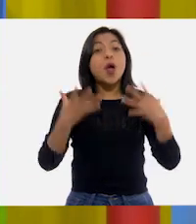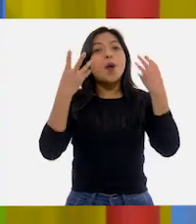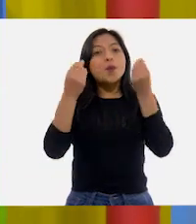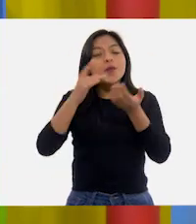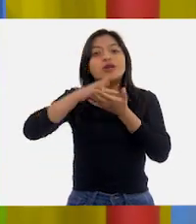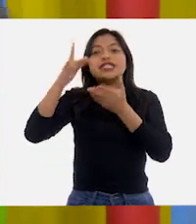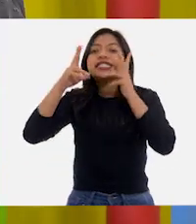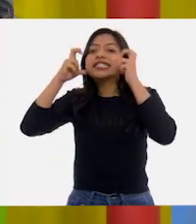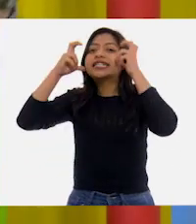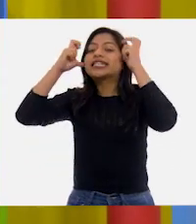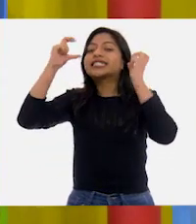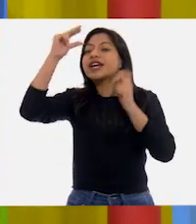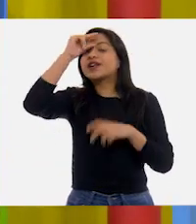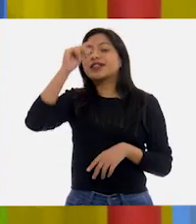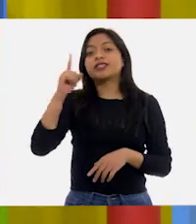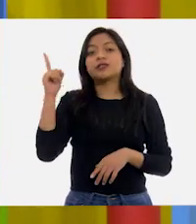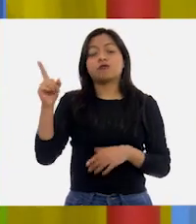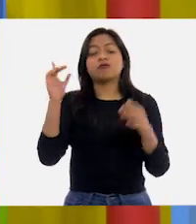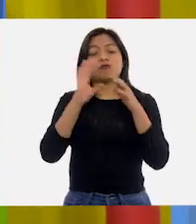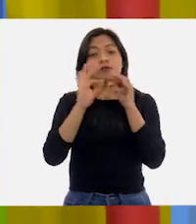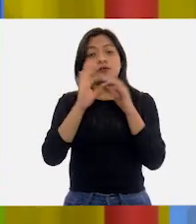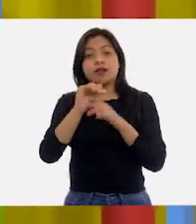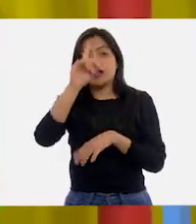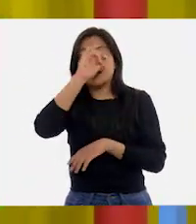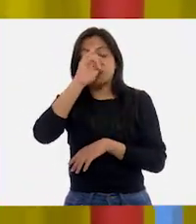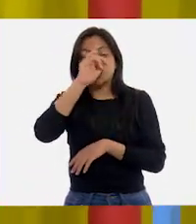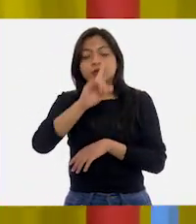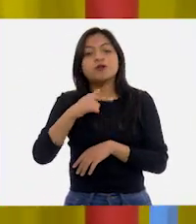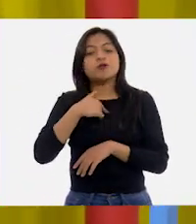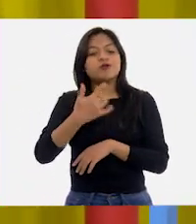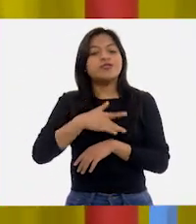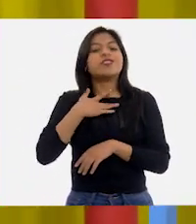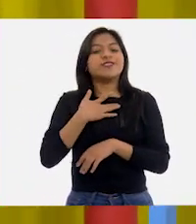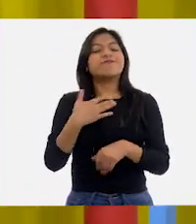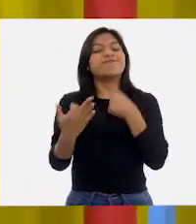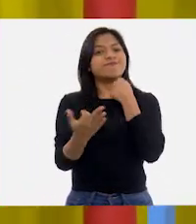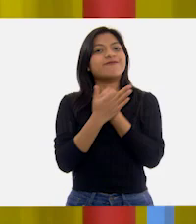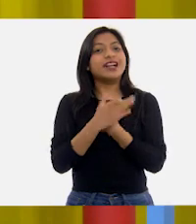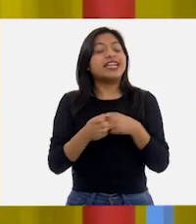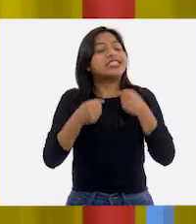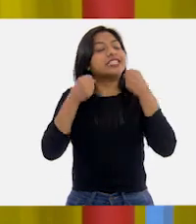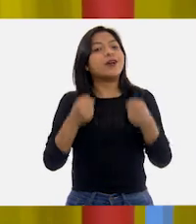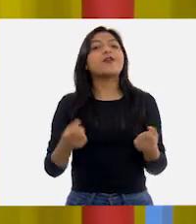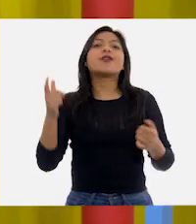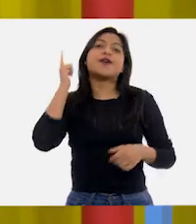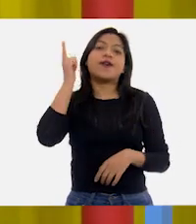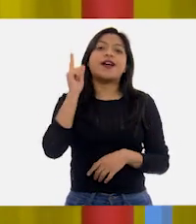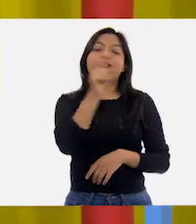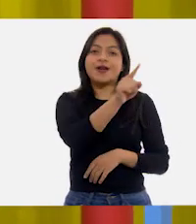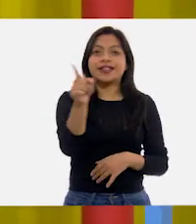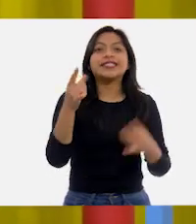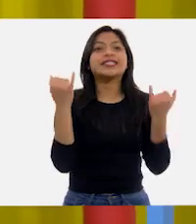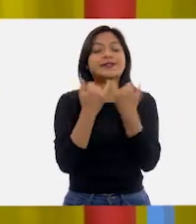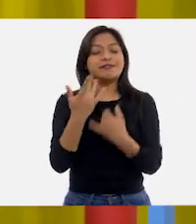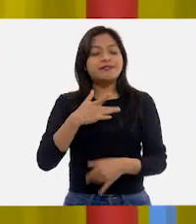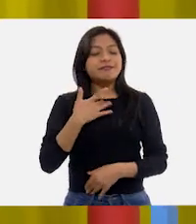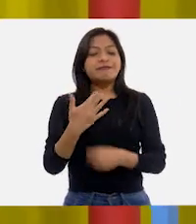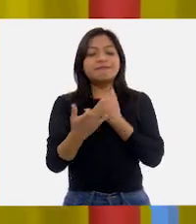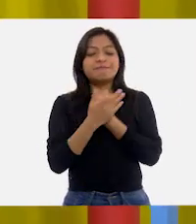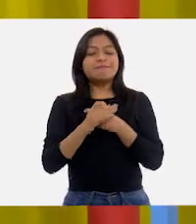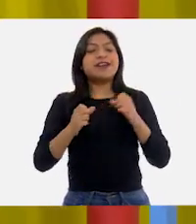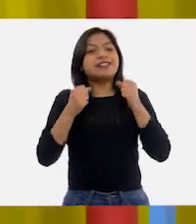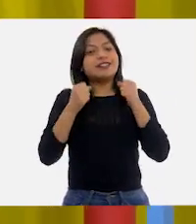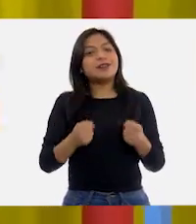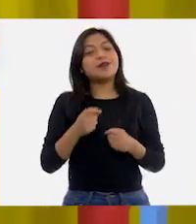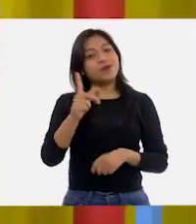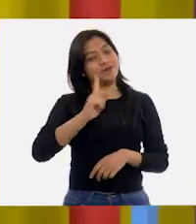Muchas gracias, Ajolisto. Con estas recomendaciones me siento mucho más seguro y espero que las niñas y los niños también se sientan así, al igual